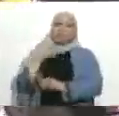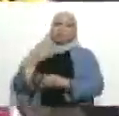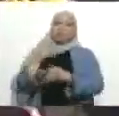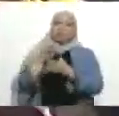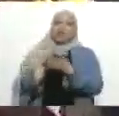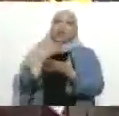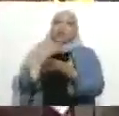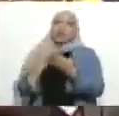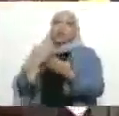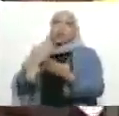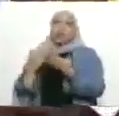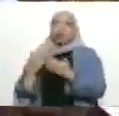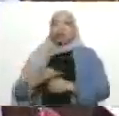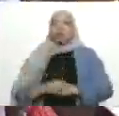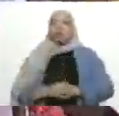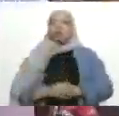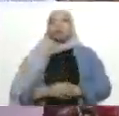muchas gracias.